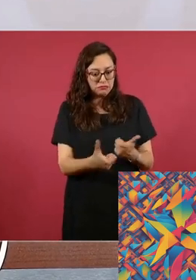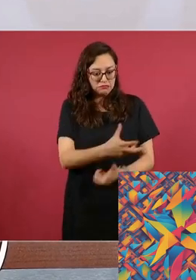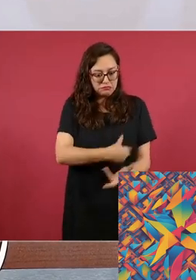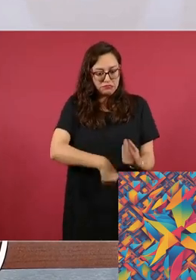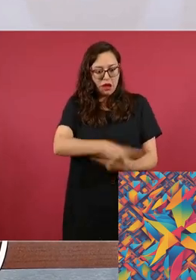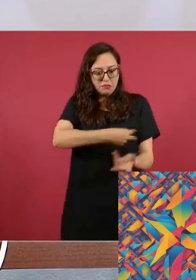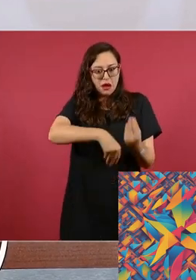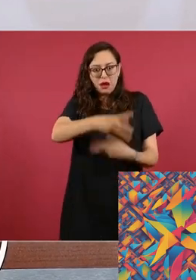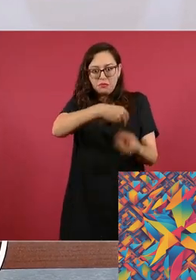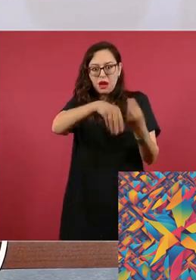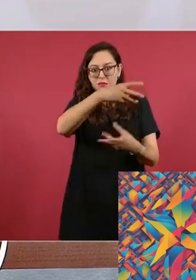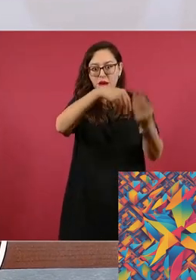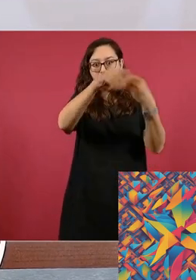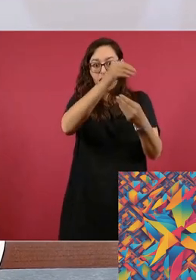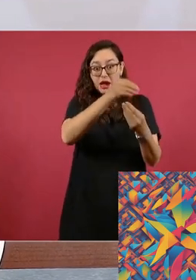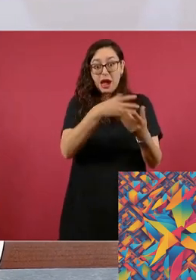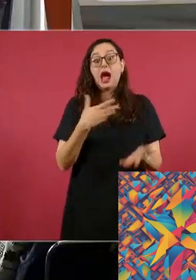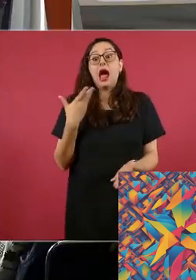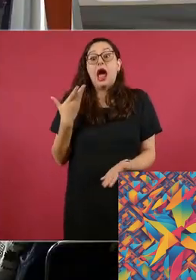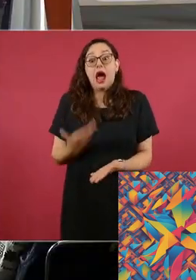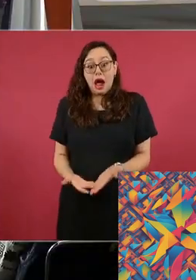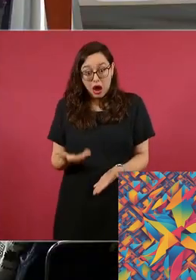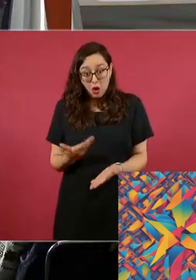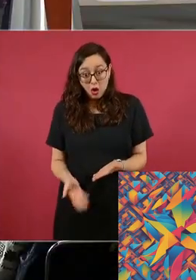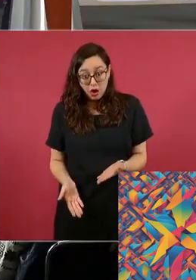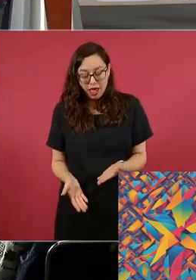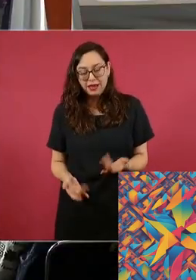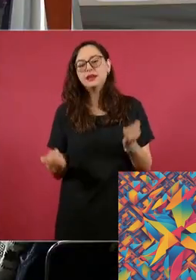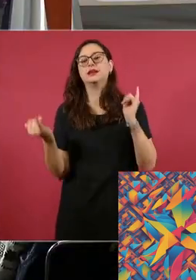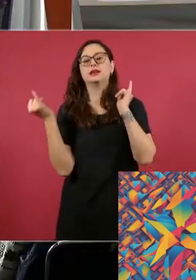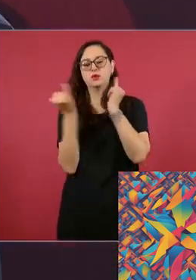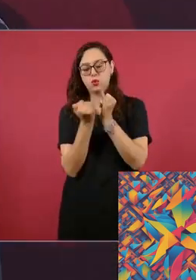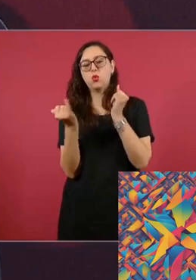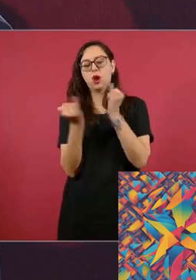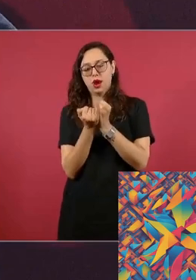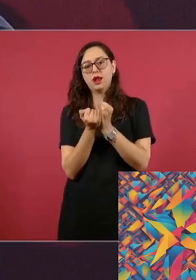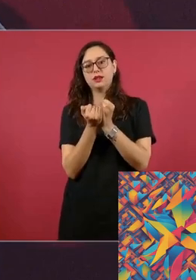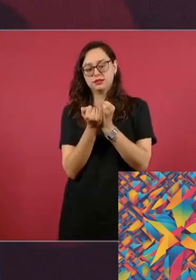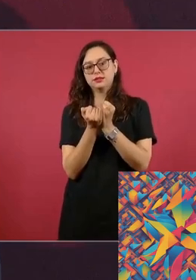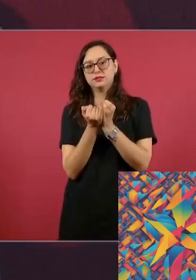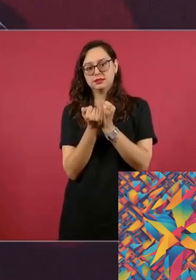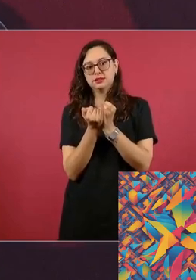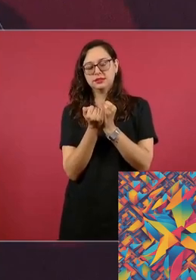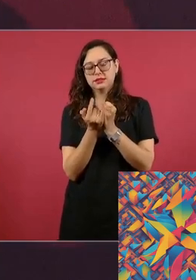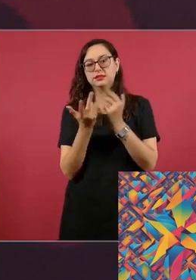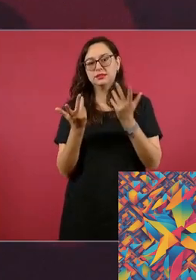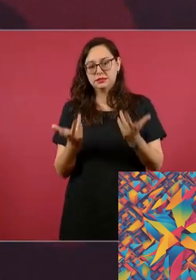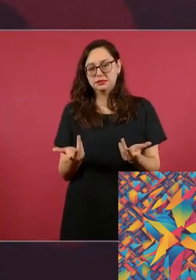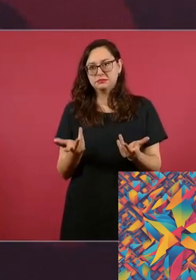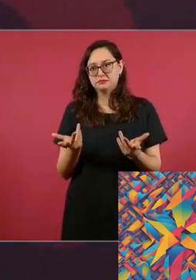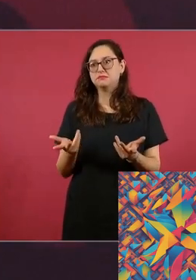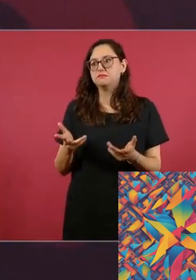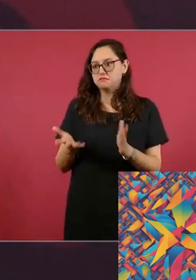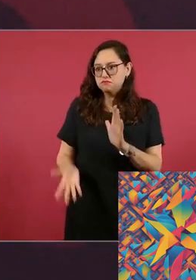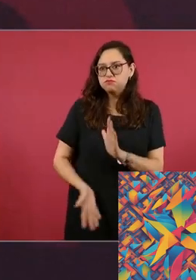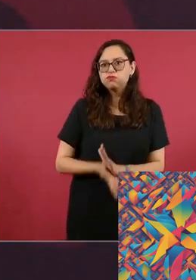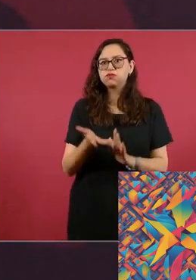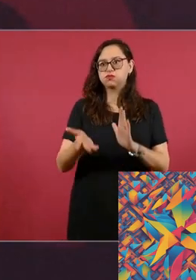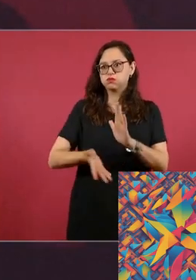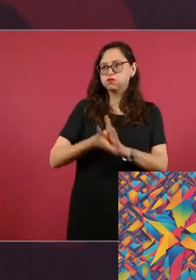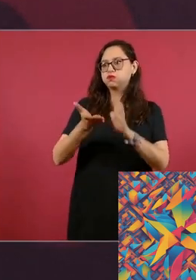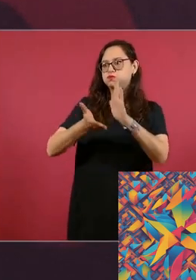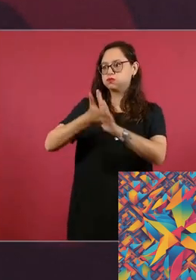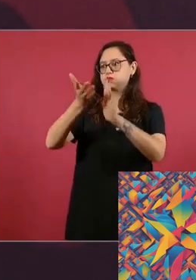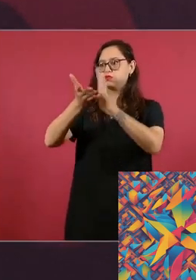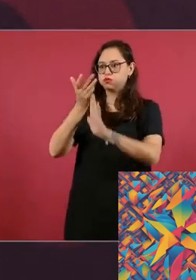reformas judiciales con transparencia. La cuarta transformación tiene la oportunidad de demostrar que un México soberano y justo es